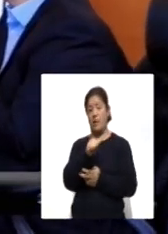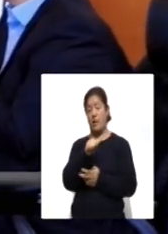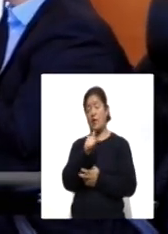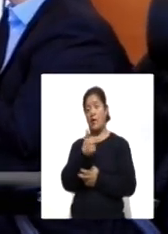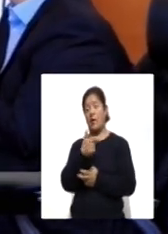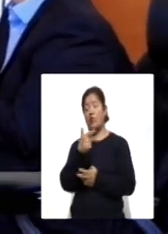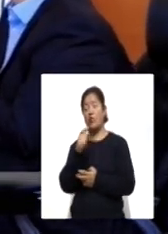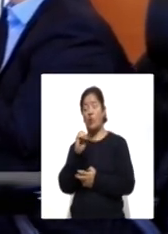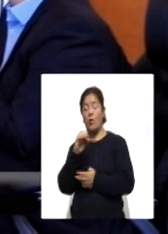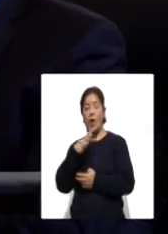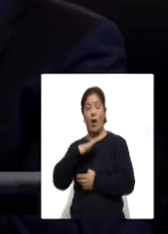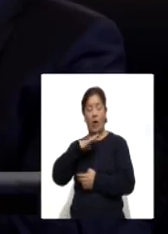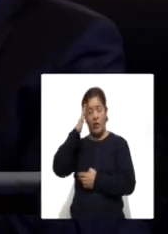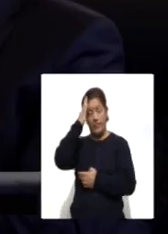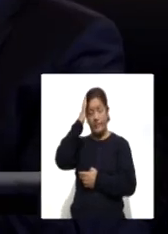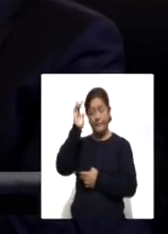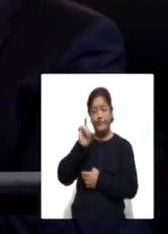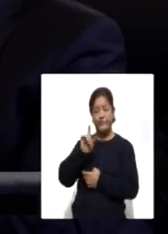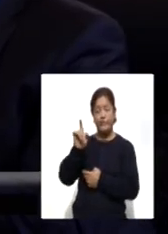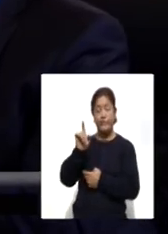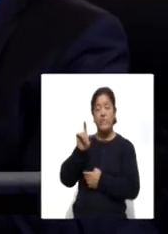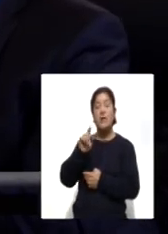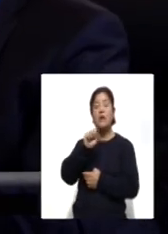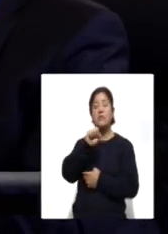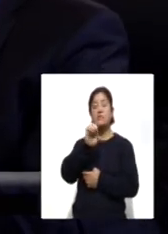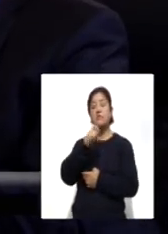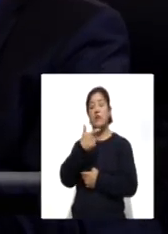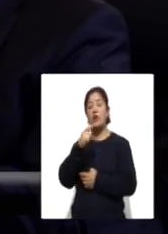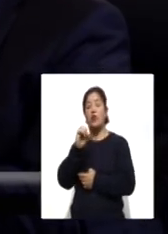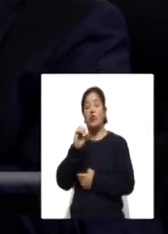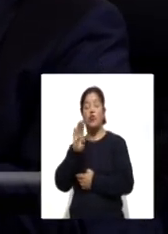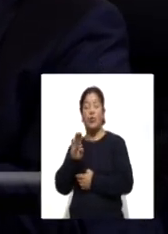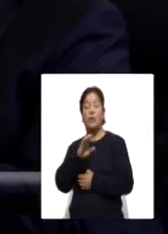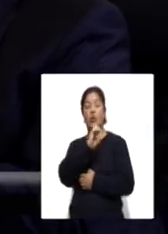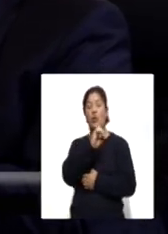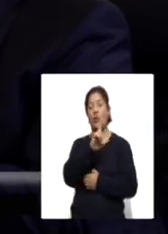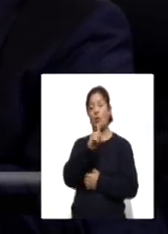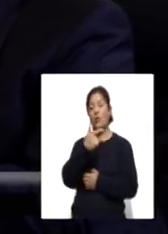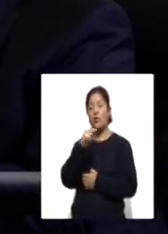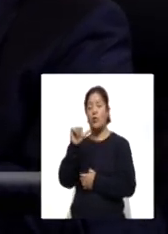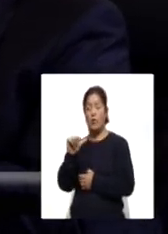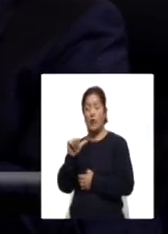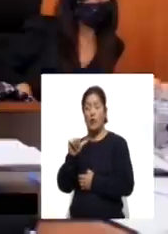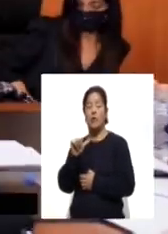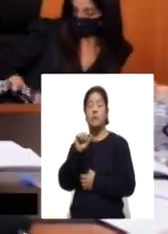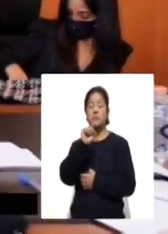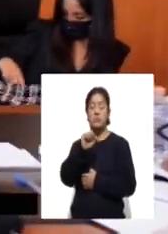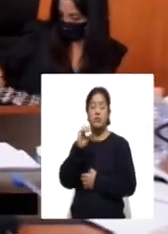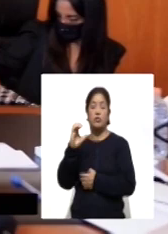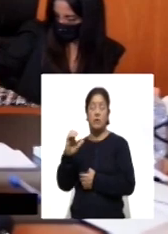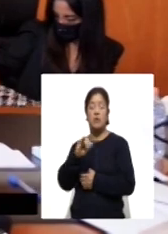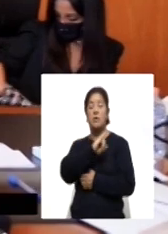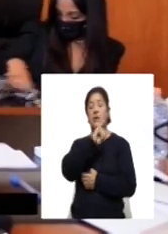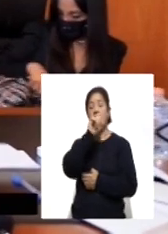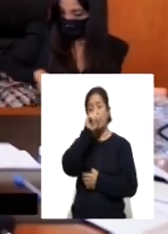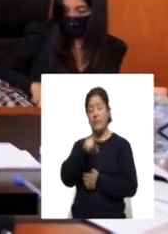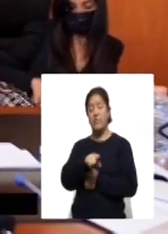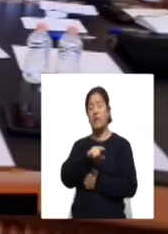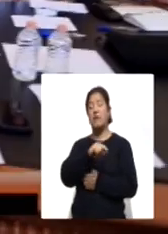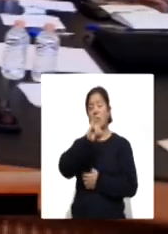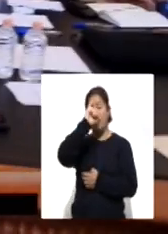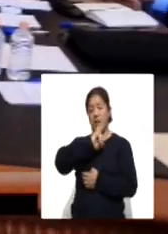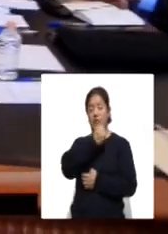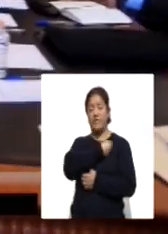que encabezó la secretaria de Gobernación Olga Sánchez Cordero y el secretario de Salud Jorge Alcocer Varela para conocer la estrategia